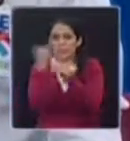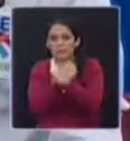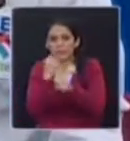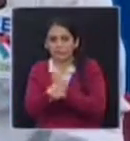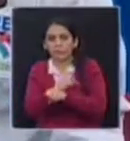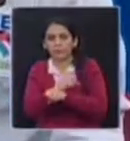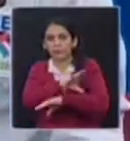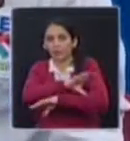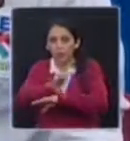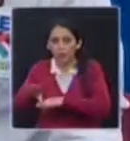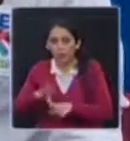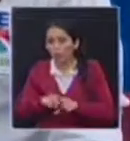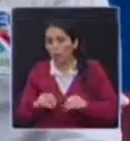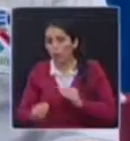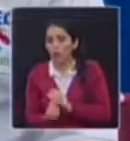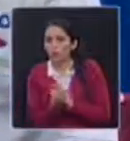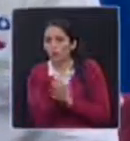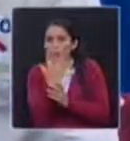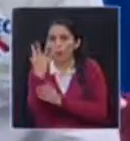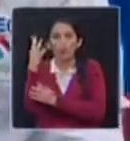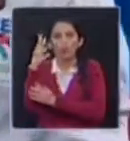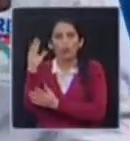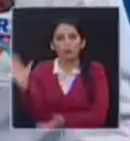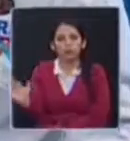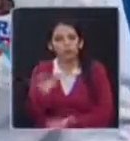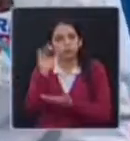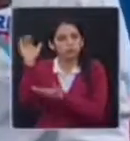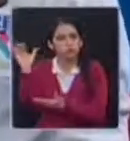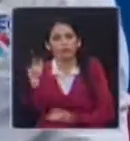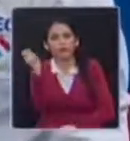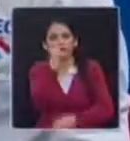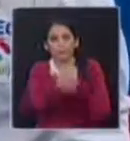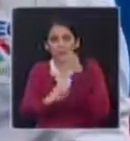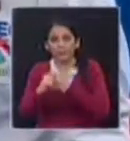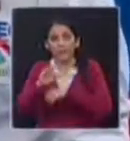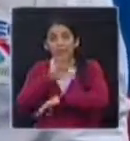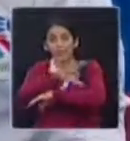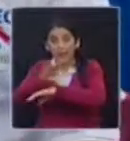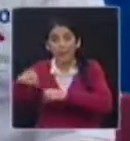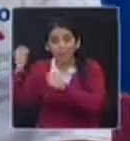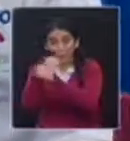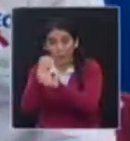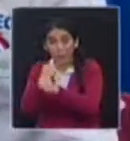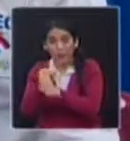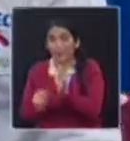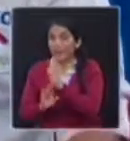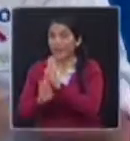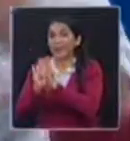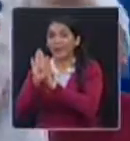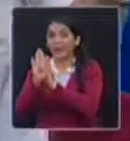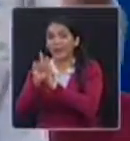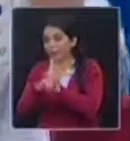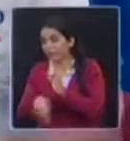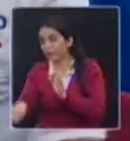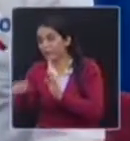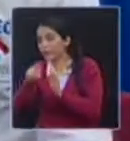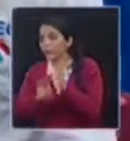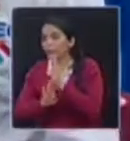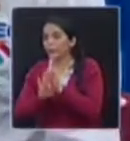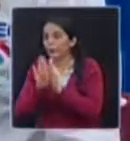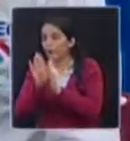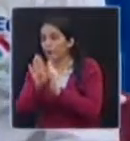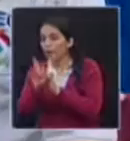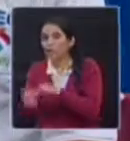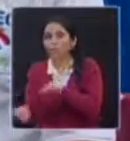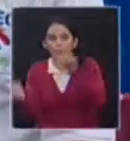generar empleo, generar producción. Porque cuando en el campo hay empleo, la gente tiene dinero, no solamente para llevar una comida digna